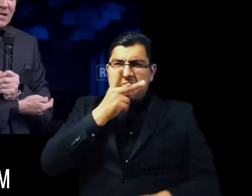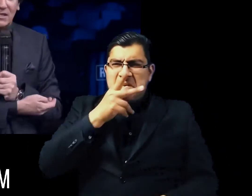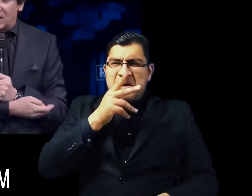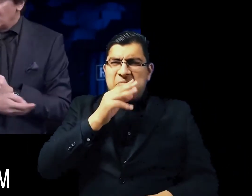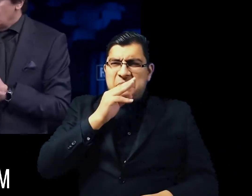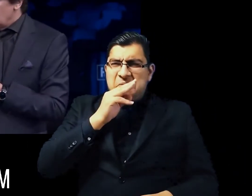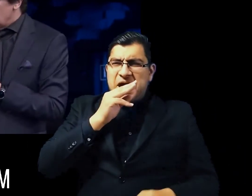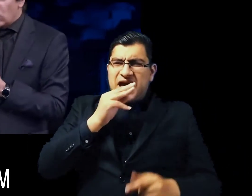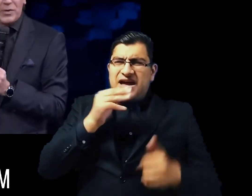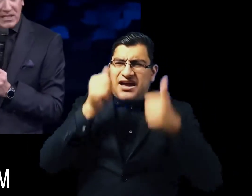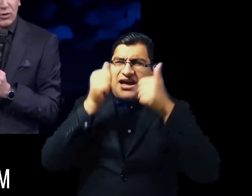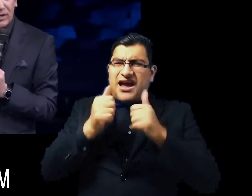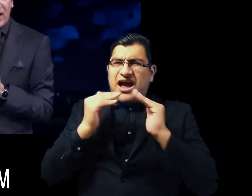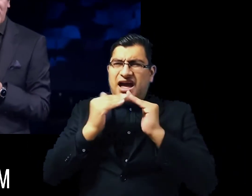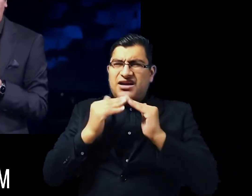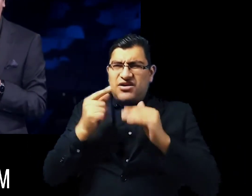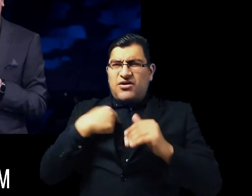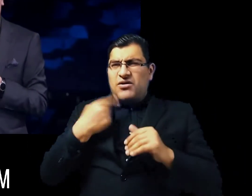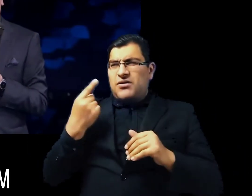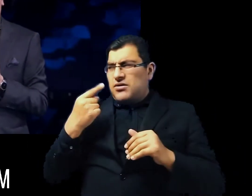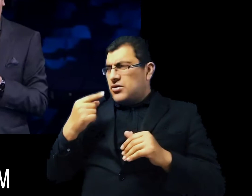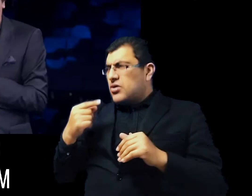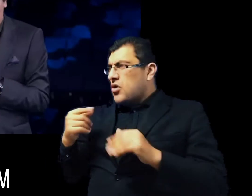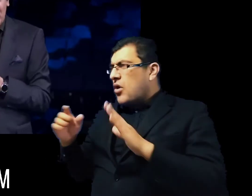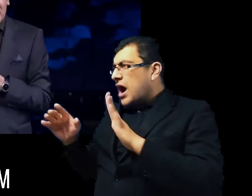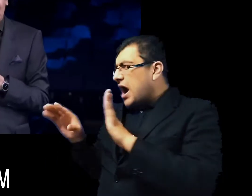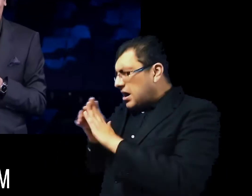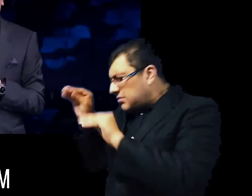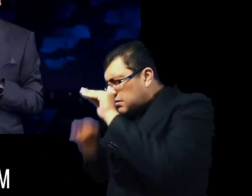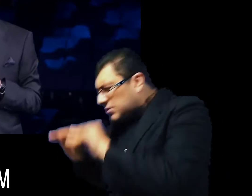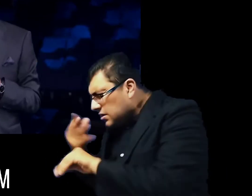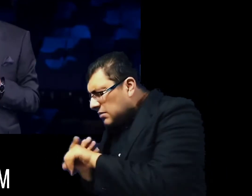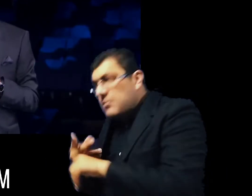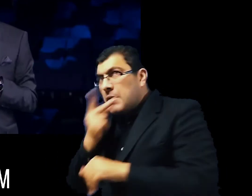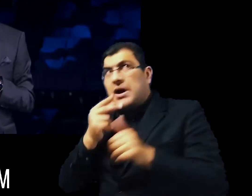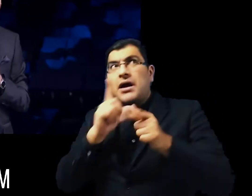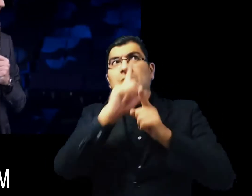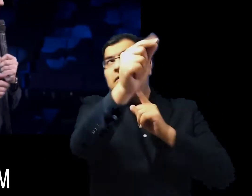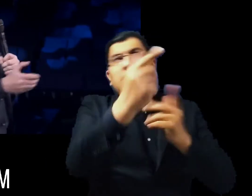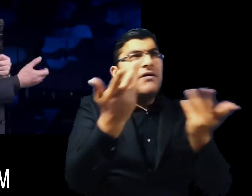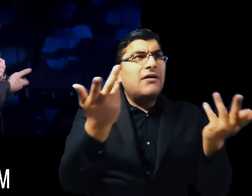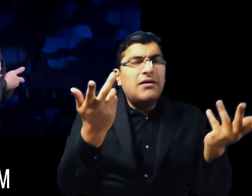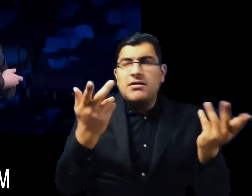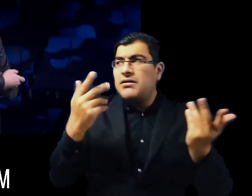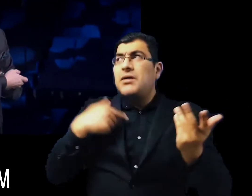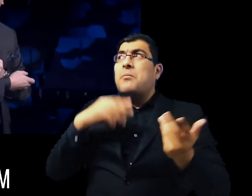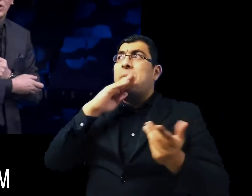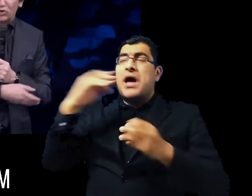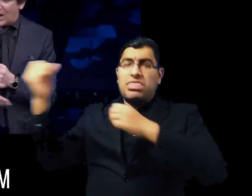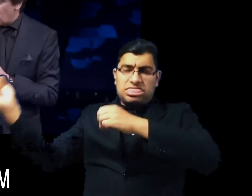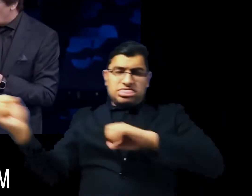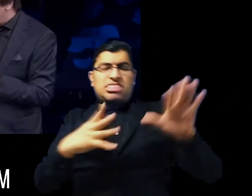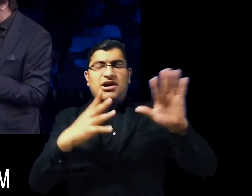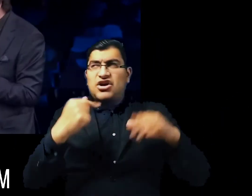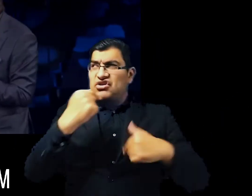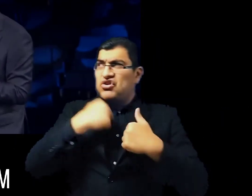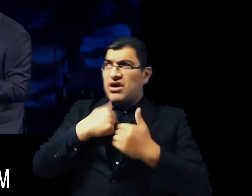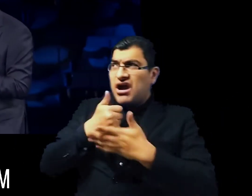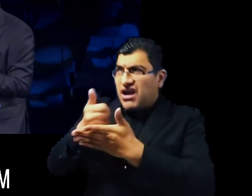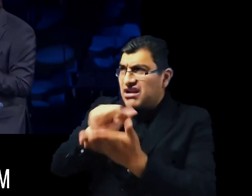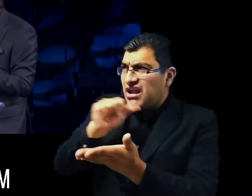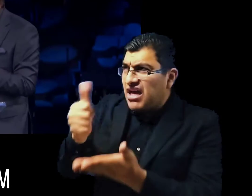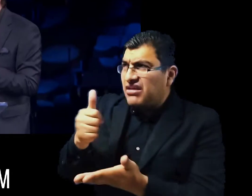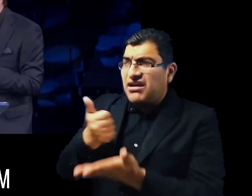en casa si yo hubiese ordenado mi cuarto? Hay niños que piensan eso. ¿Será que mamá nos abandonó porque yo no la